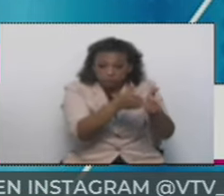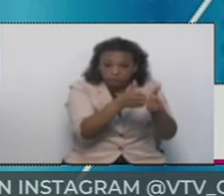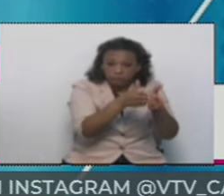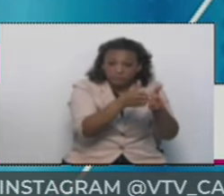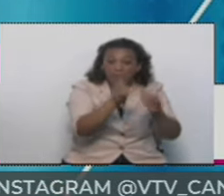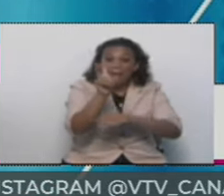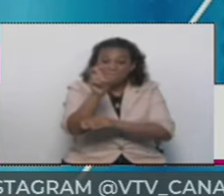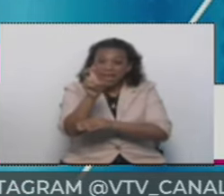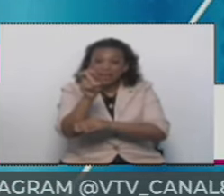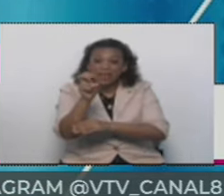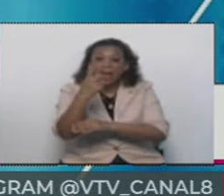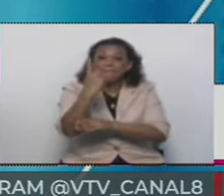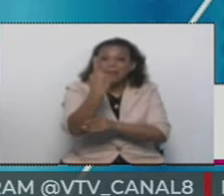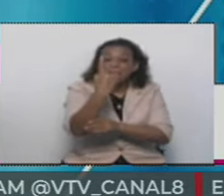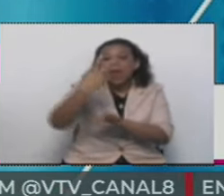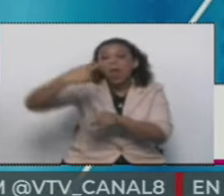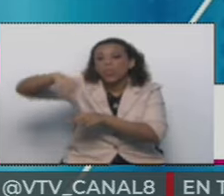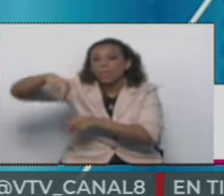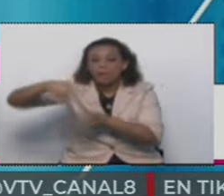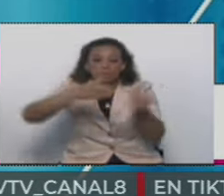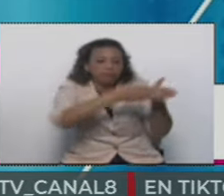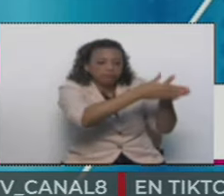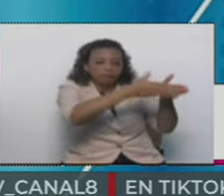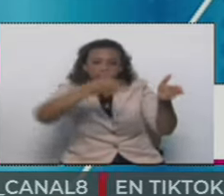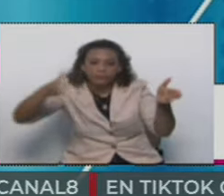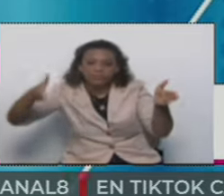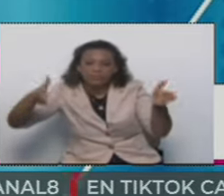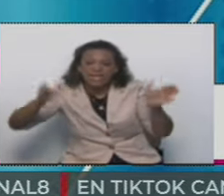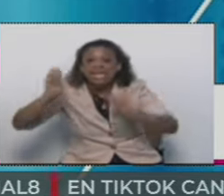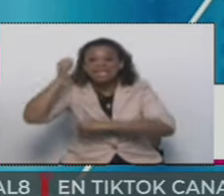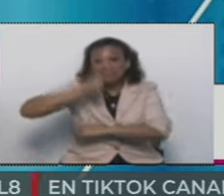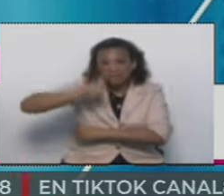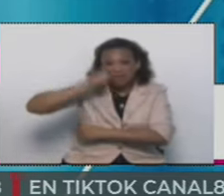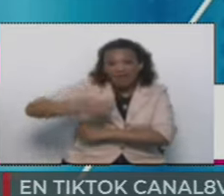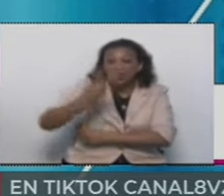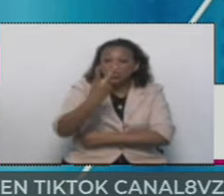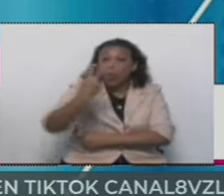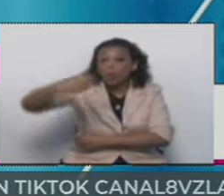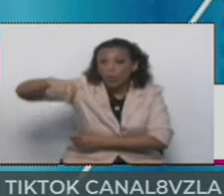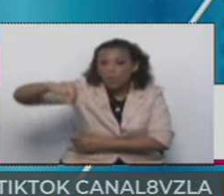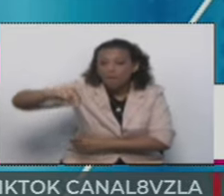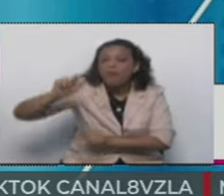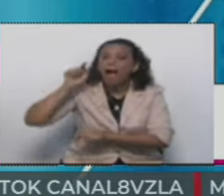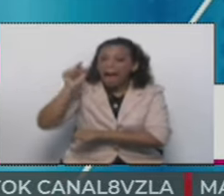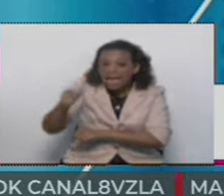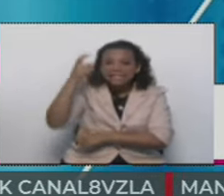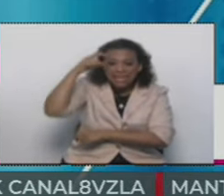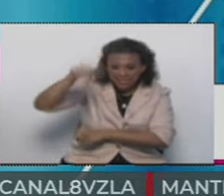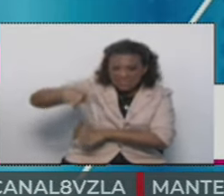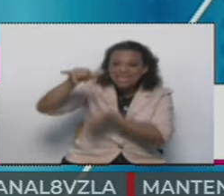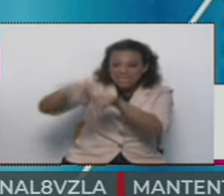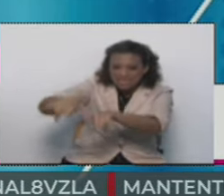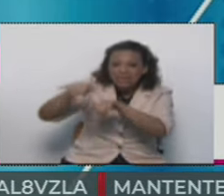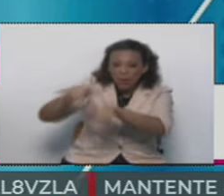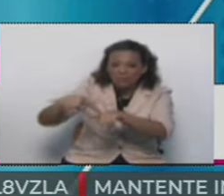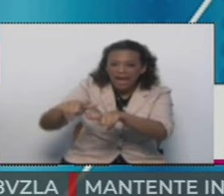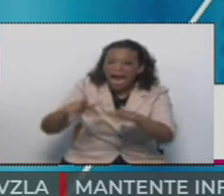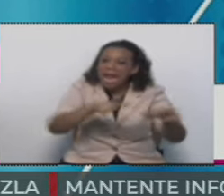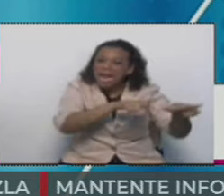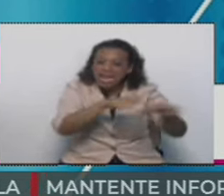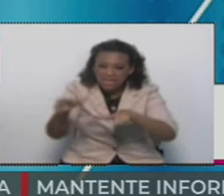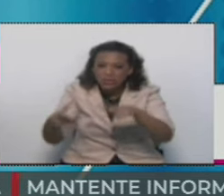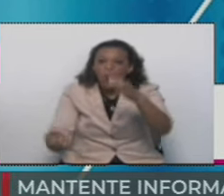el viernes 1 de noviembre y el sábado 2 de noviembre estaríamos